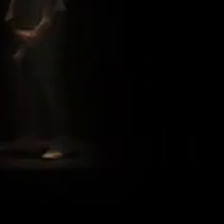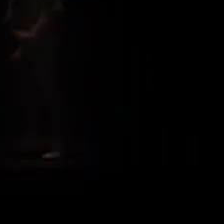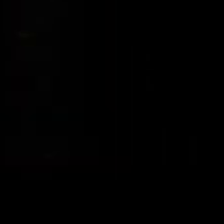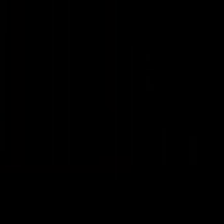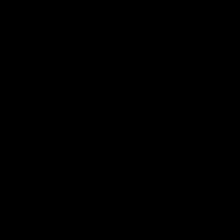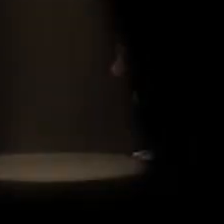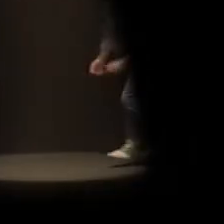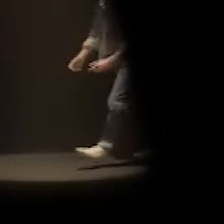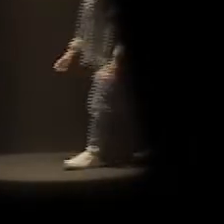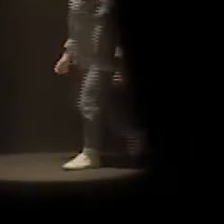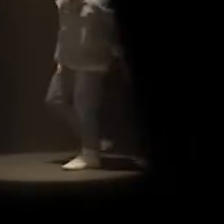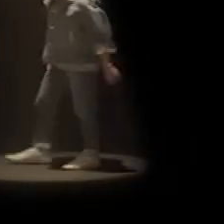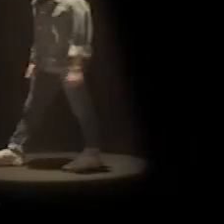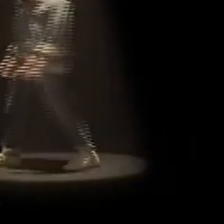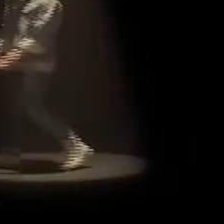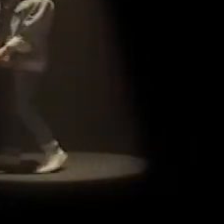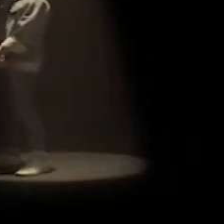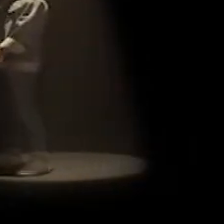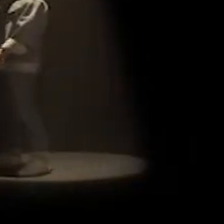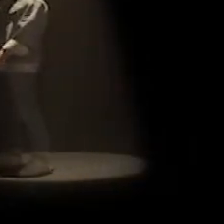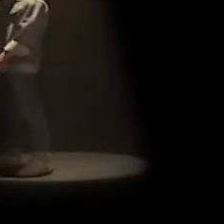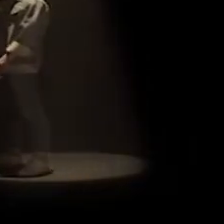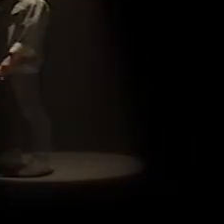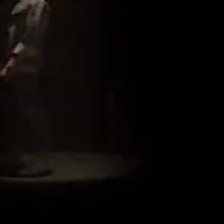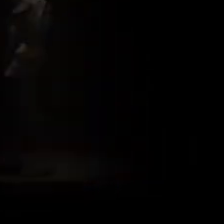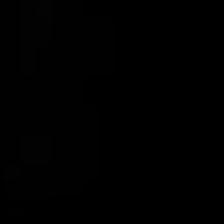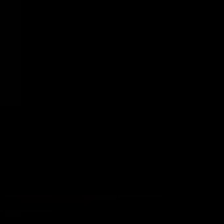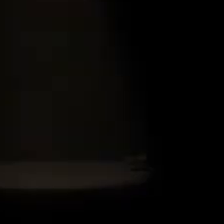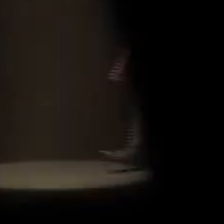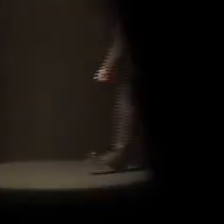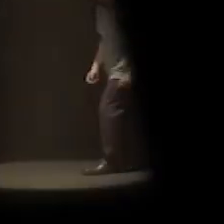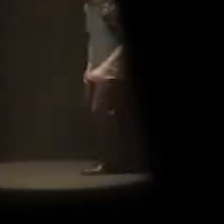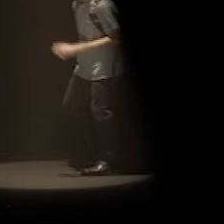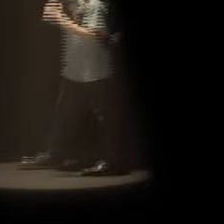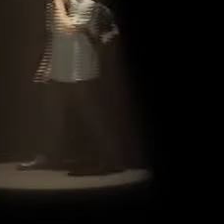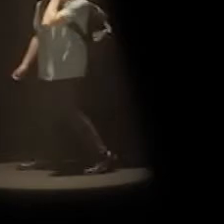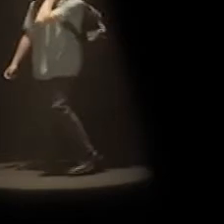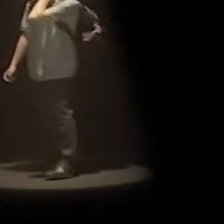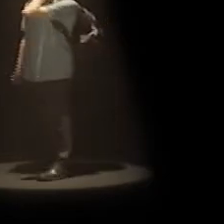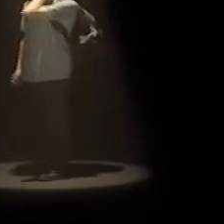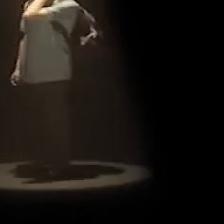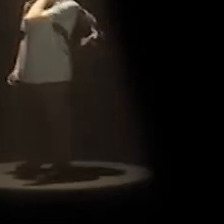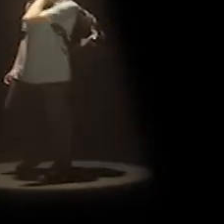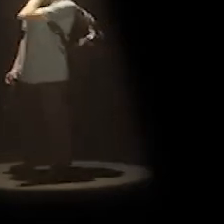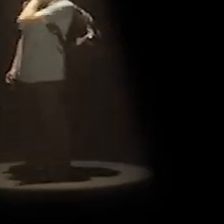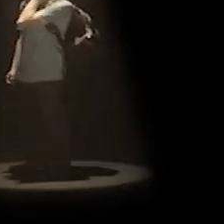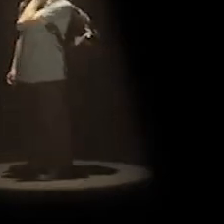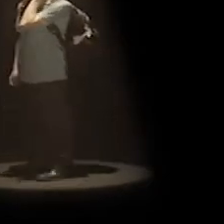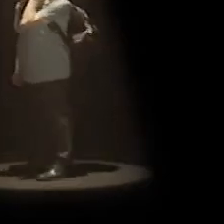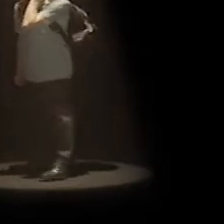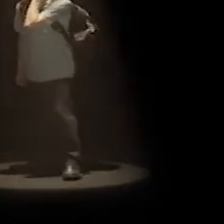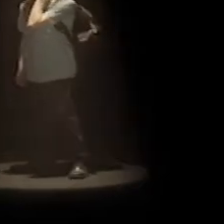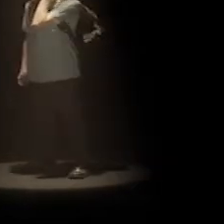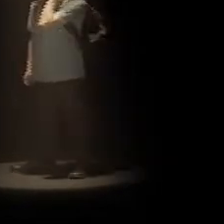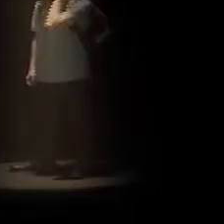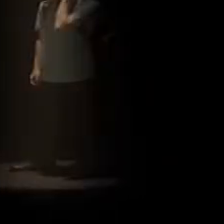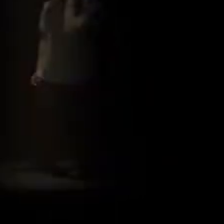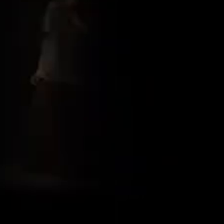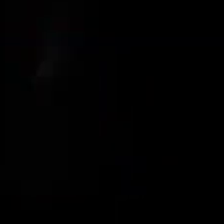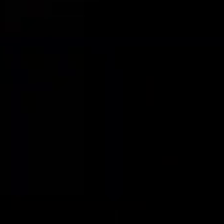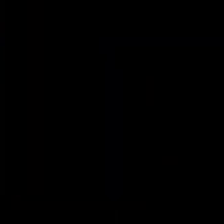hijo. Mami, hay algo importante. Ahorita voy saliendo, mi amor. Mami, Ay, sí, que no sé. el profe te mandó llamar. Dile a tu papá